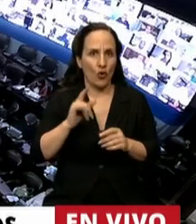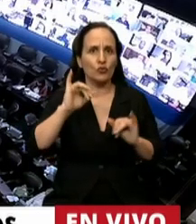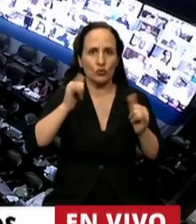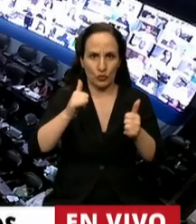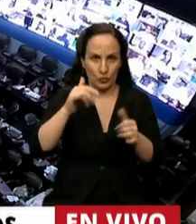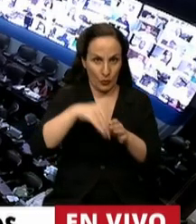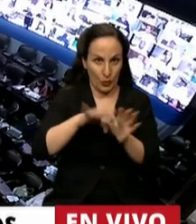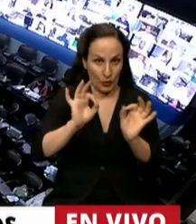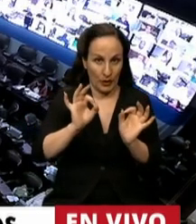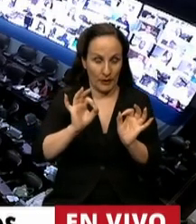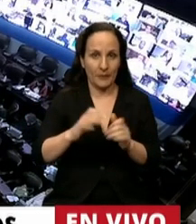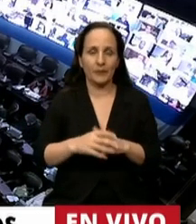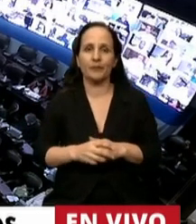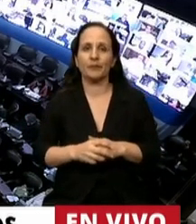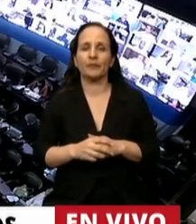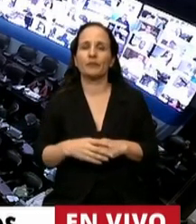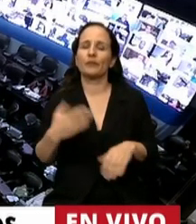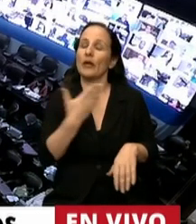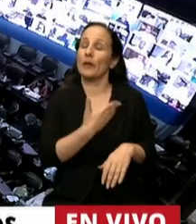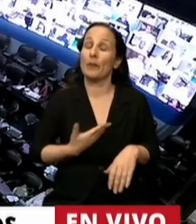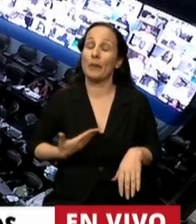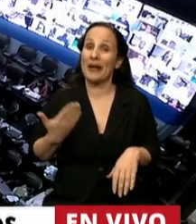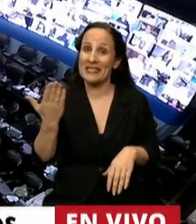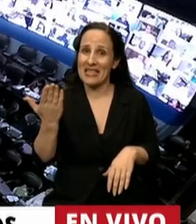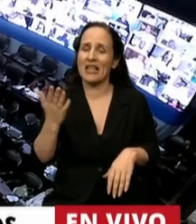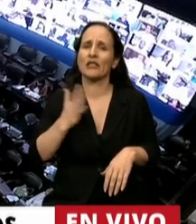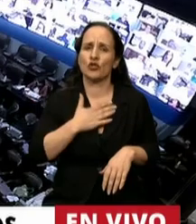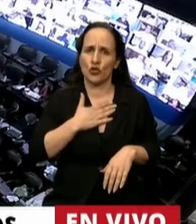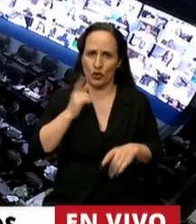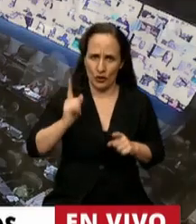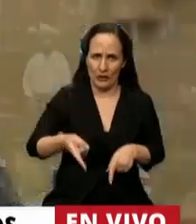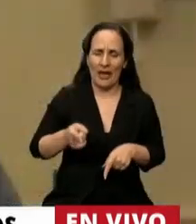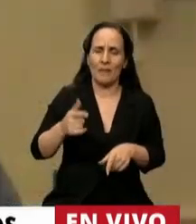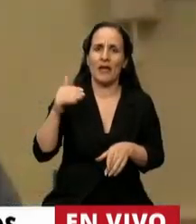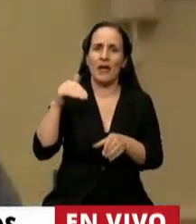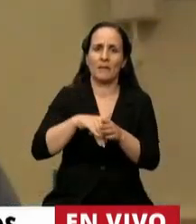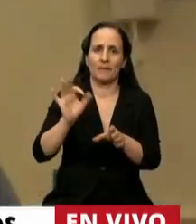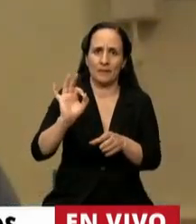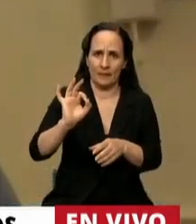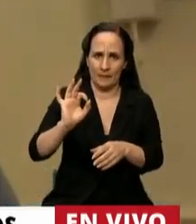presidente. Presidente, en el mismo sentido, para abstenerme, presidente.